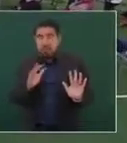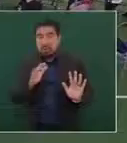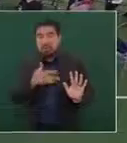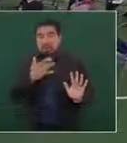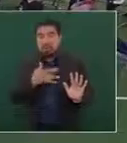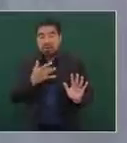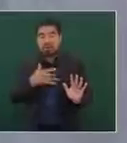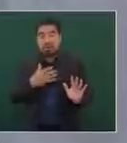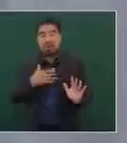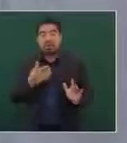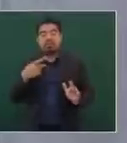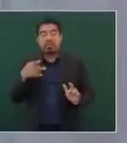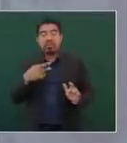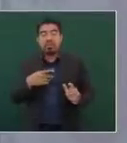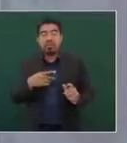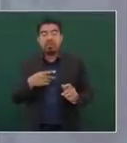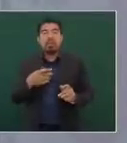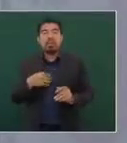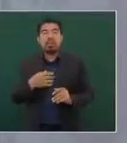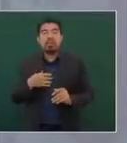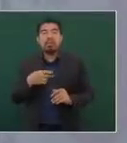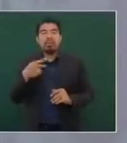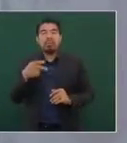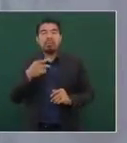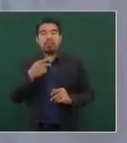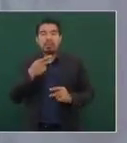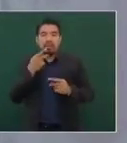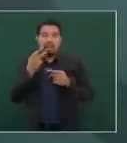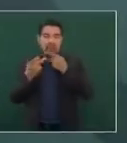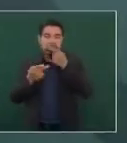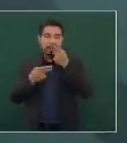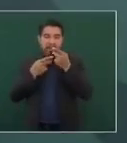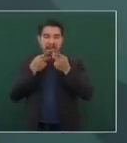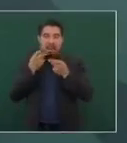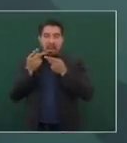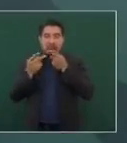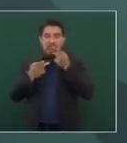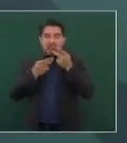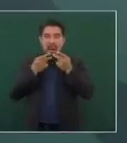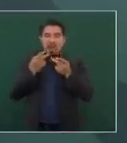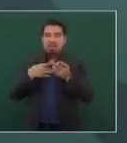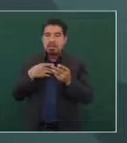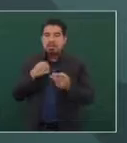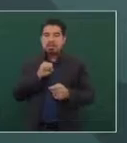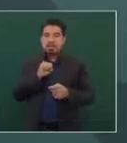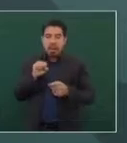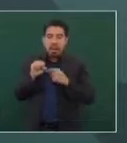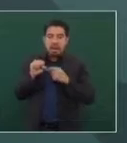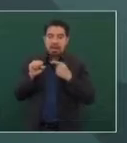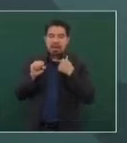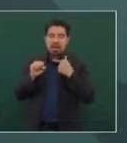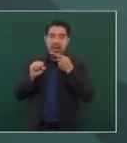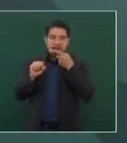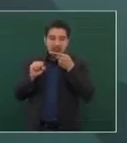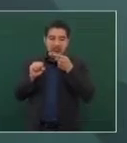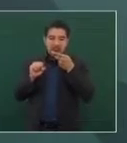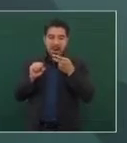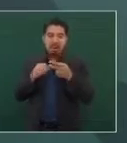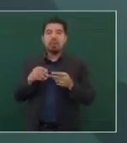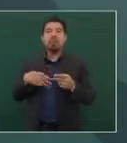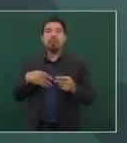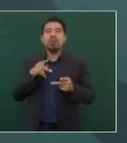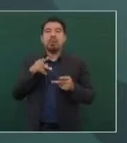cómo habla el presidente, que se come las heces, que las dice de más, que no habla de